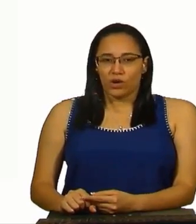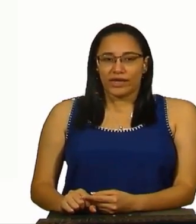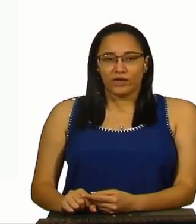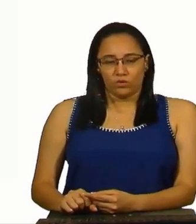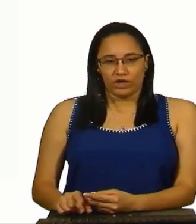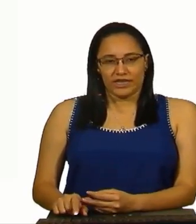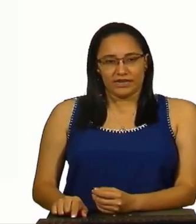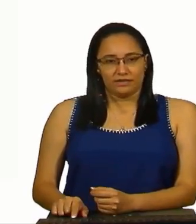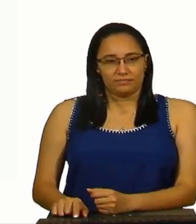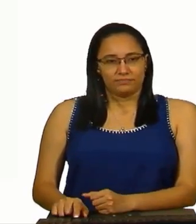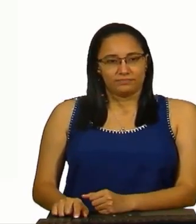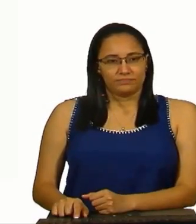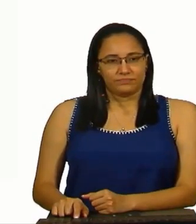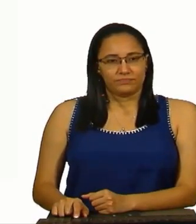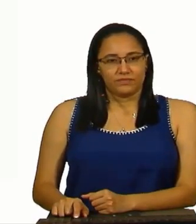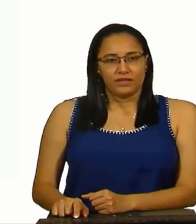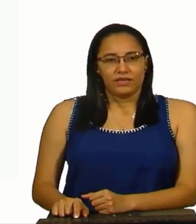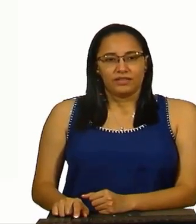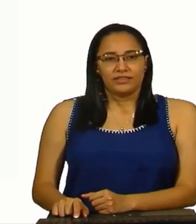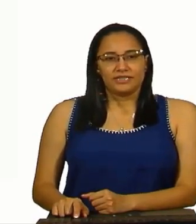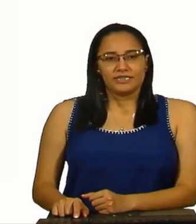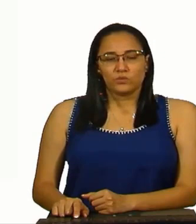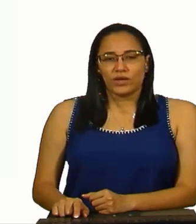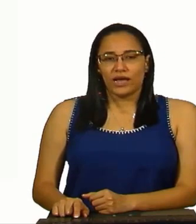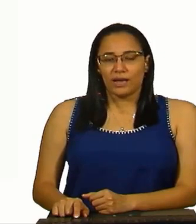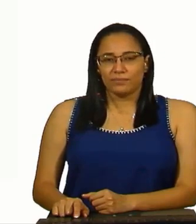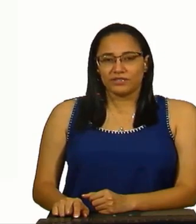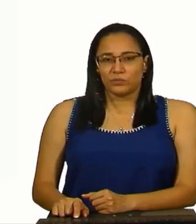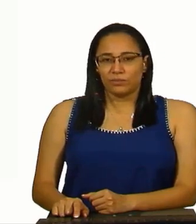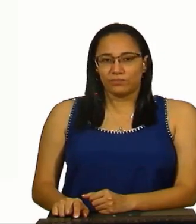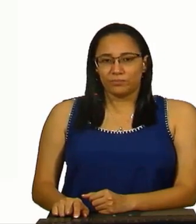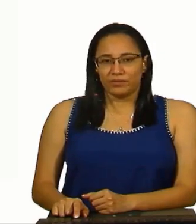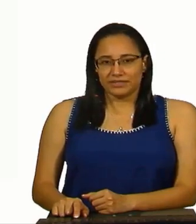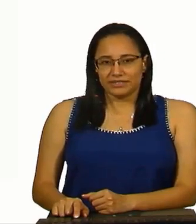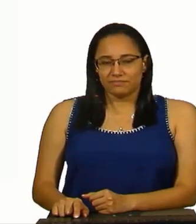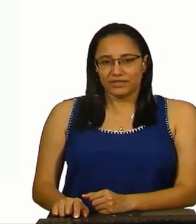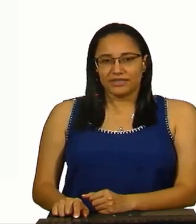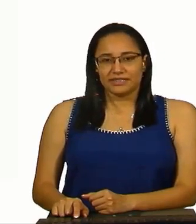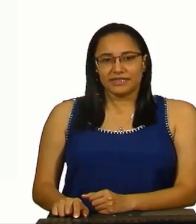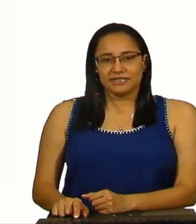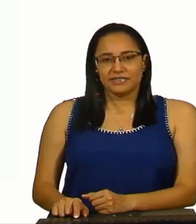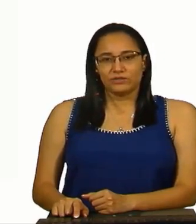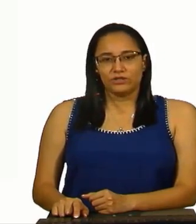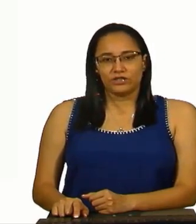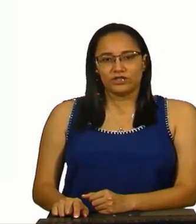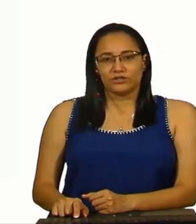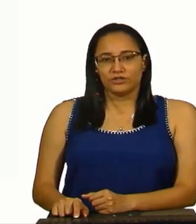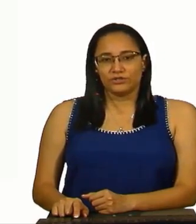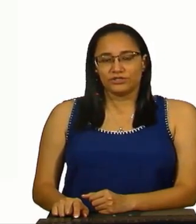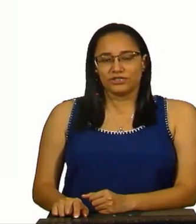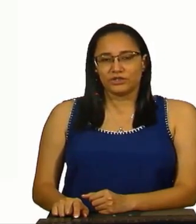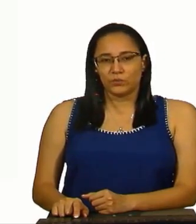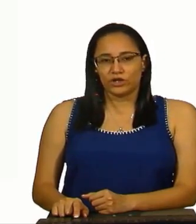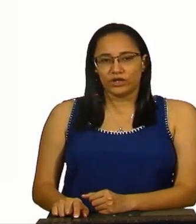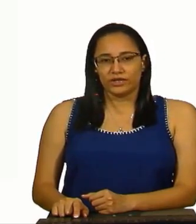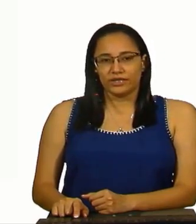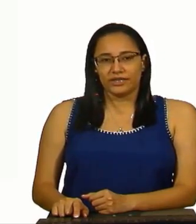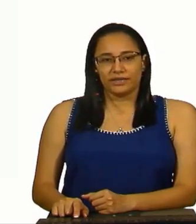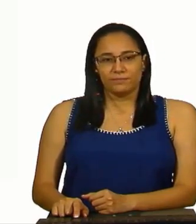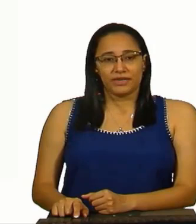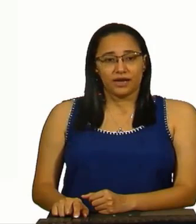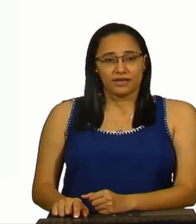en lenguaje coloquial. This is what happens with permit. It is easy to learn to use this